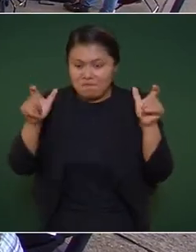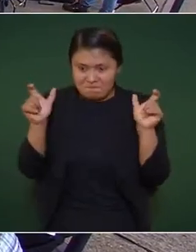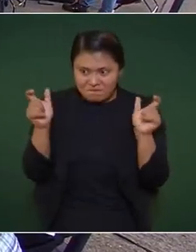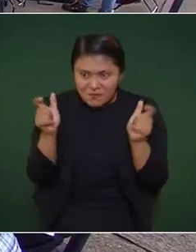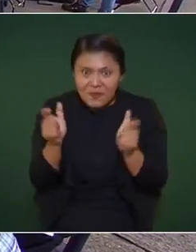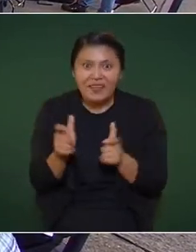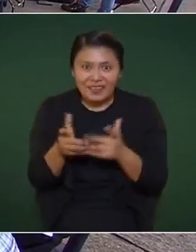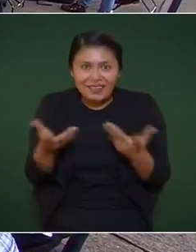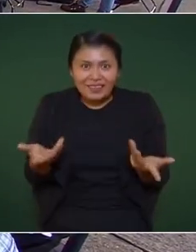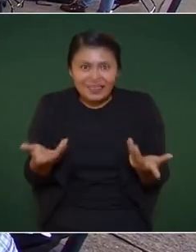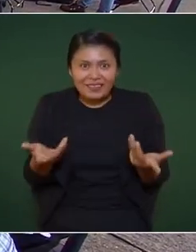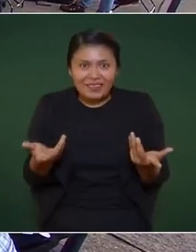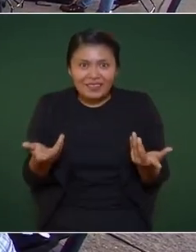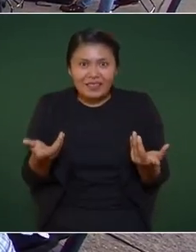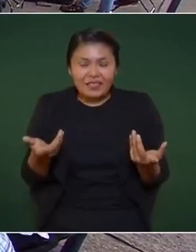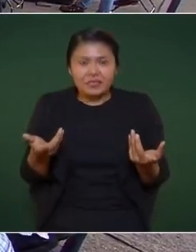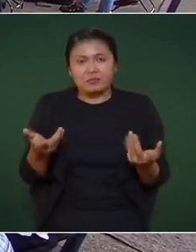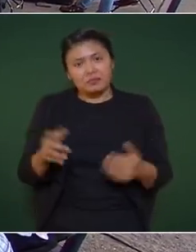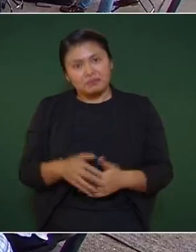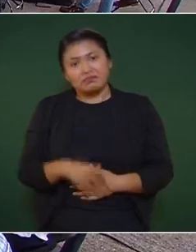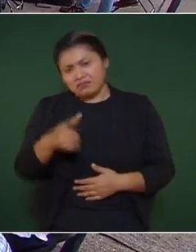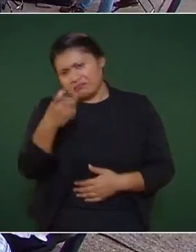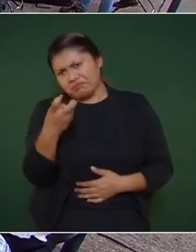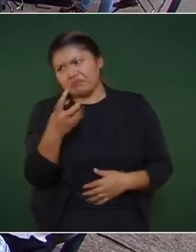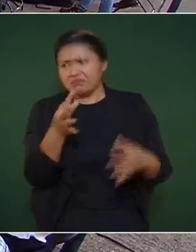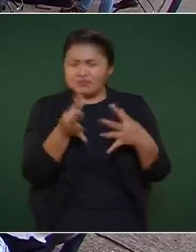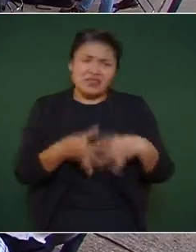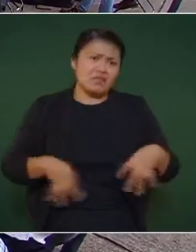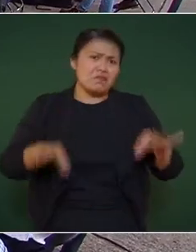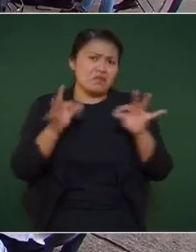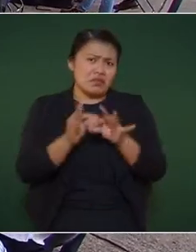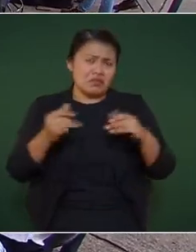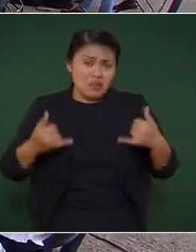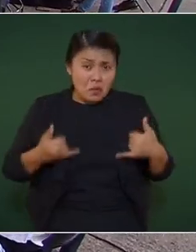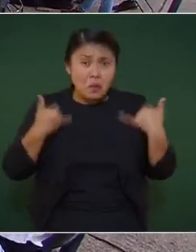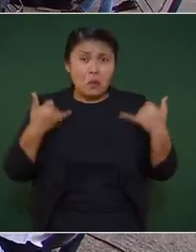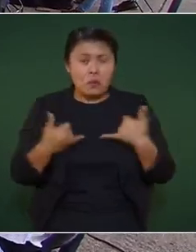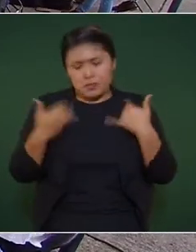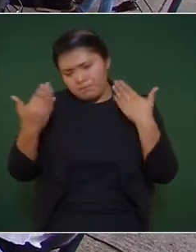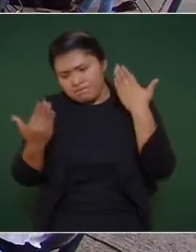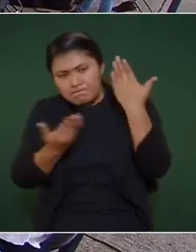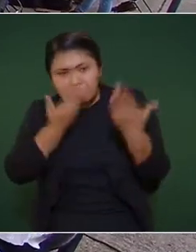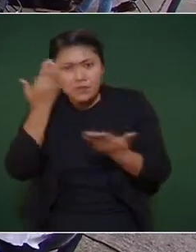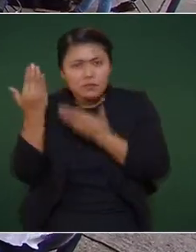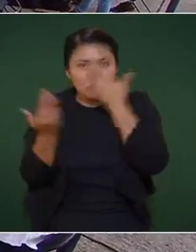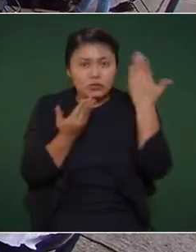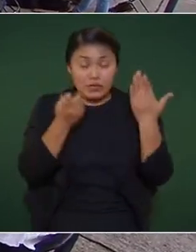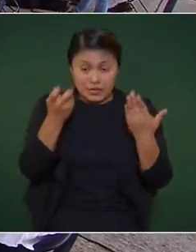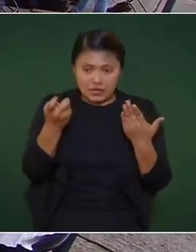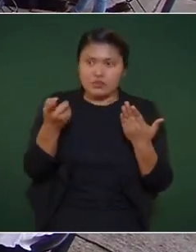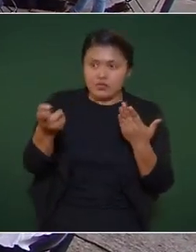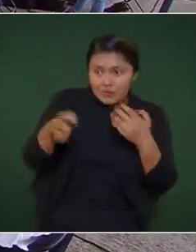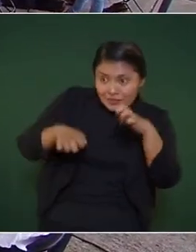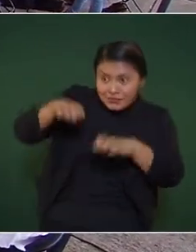lo importante que es que los jóvenes estén estudiando en esa edad.